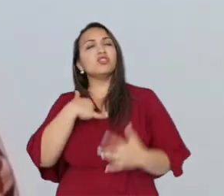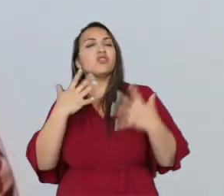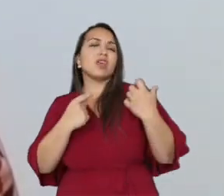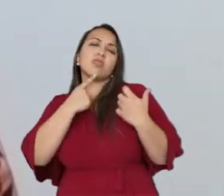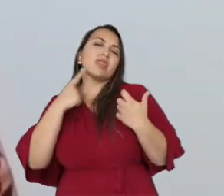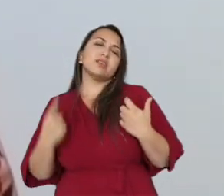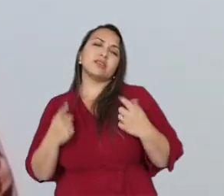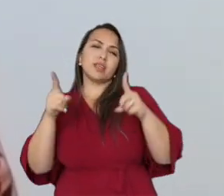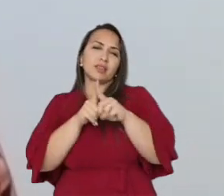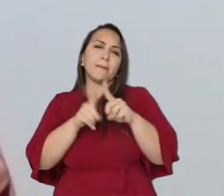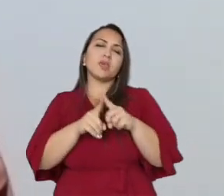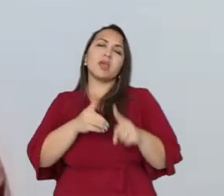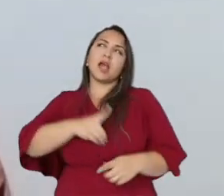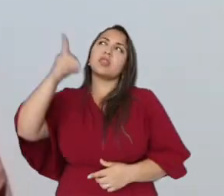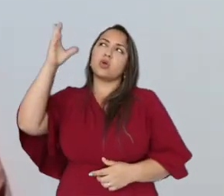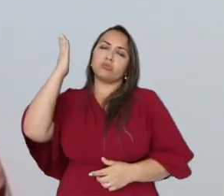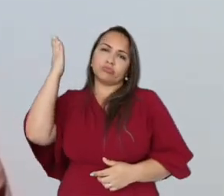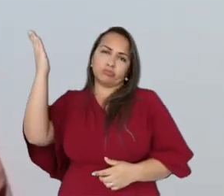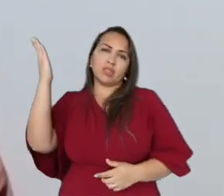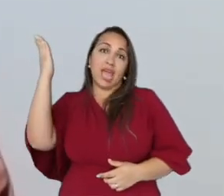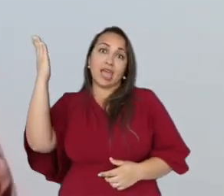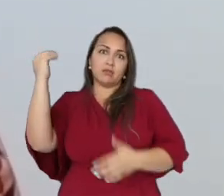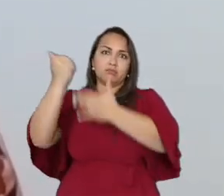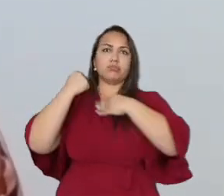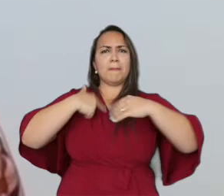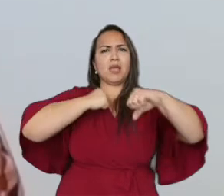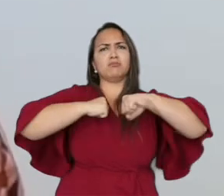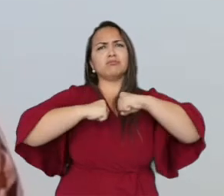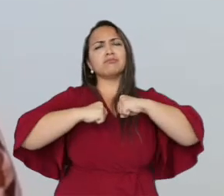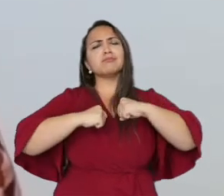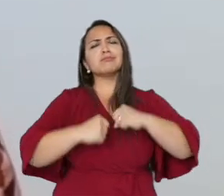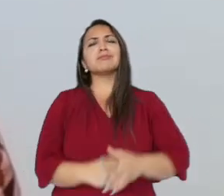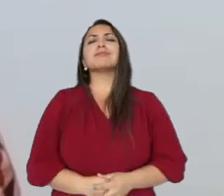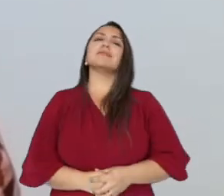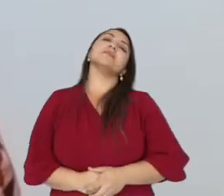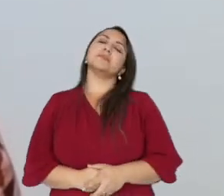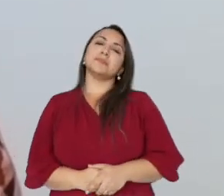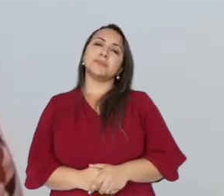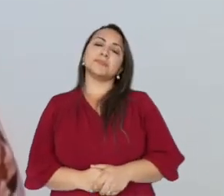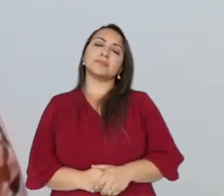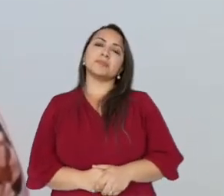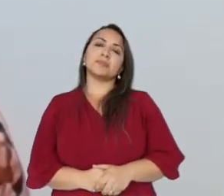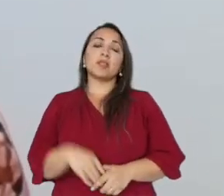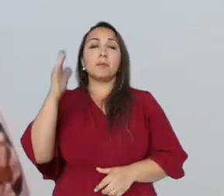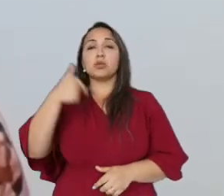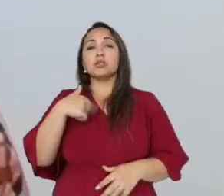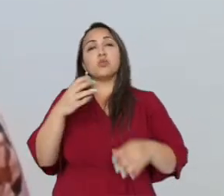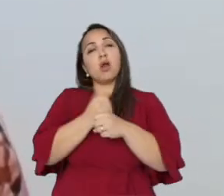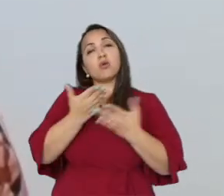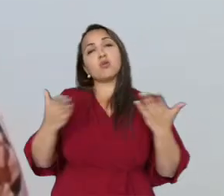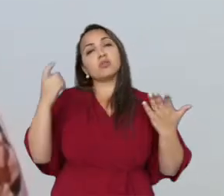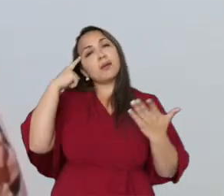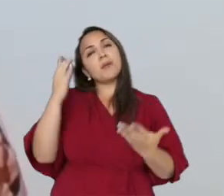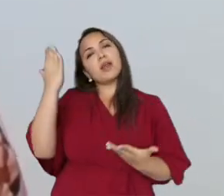Quiero mencionar también a Dios, que es mi motor, es mi motor en todo esto, porque yo hago cosas